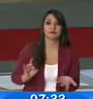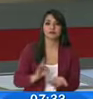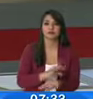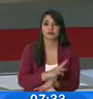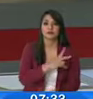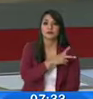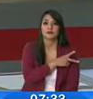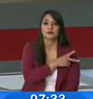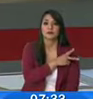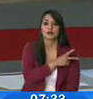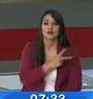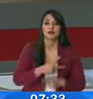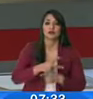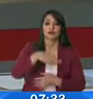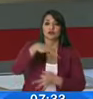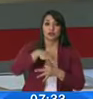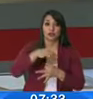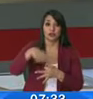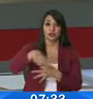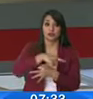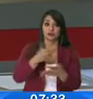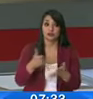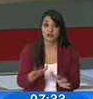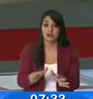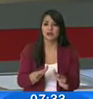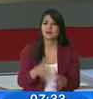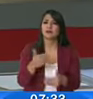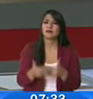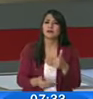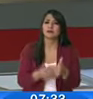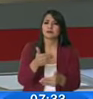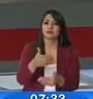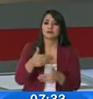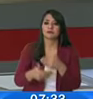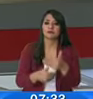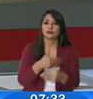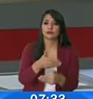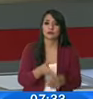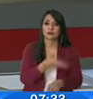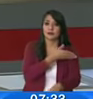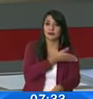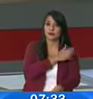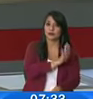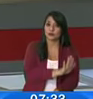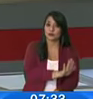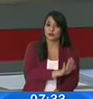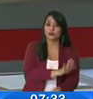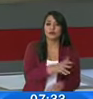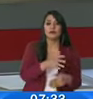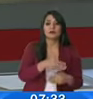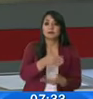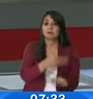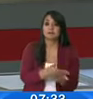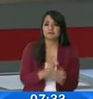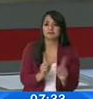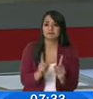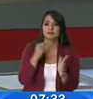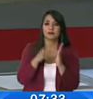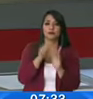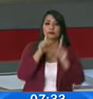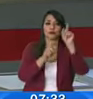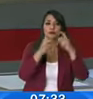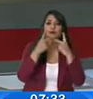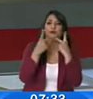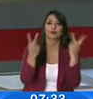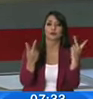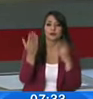los vocales del Consejo Nacional Electoral no daría cabida a la nulidad de los procesos que realizaron durante su periodo, entre ellos la consulta